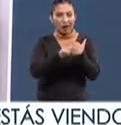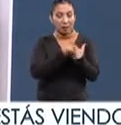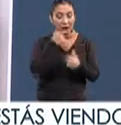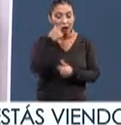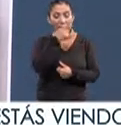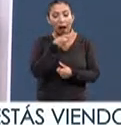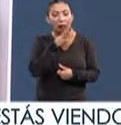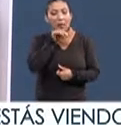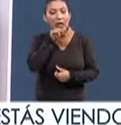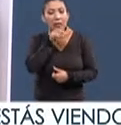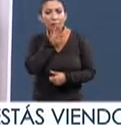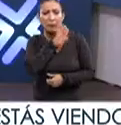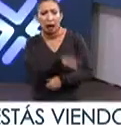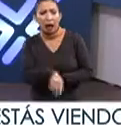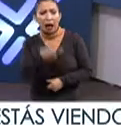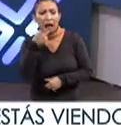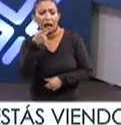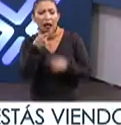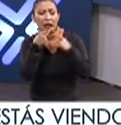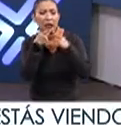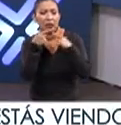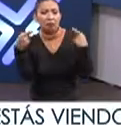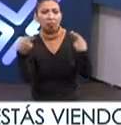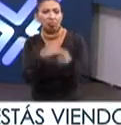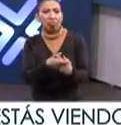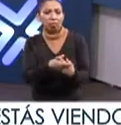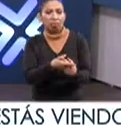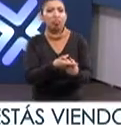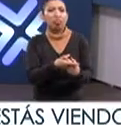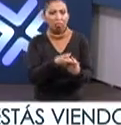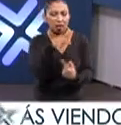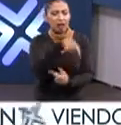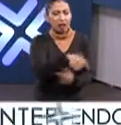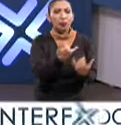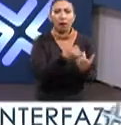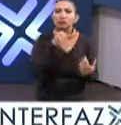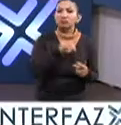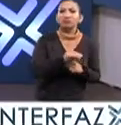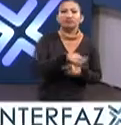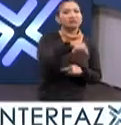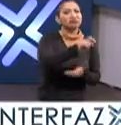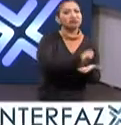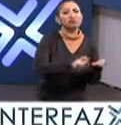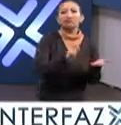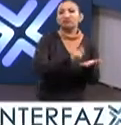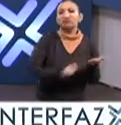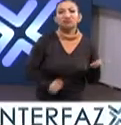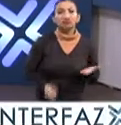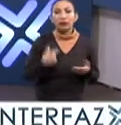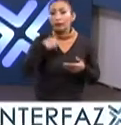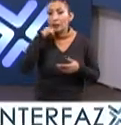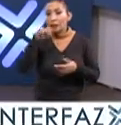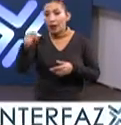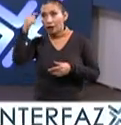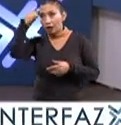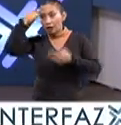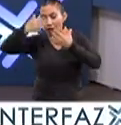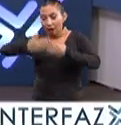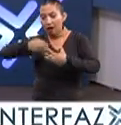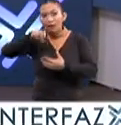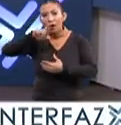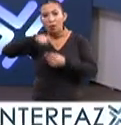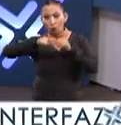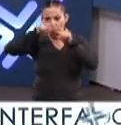de lenguaje o de habla, esto va a interferir en sus procesos. Y también vemos toda la parte neurológica, hacemos